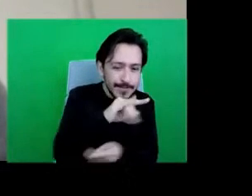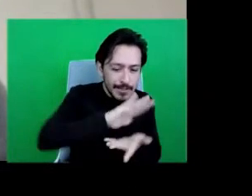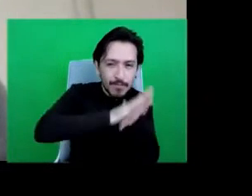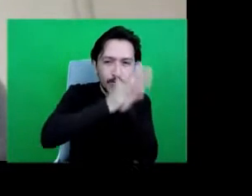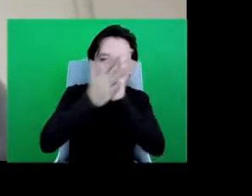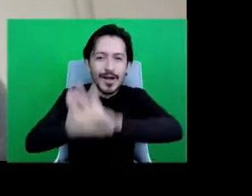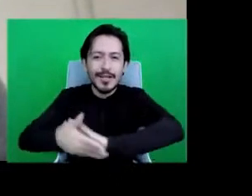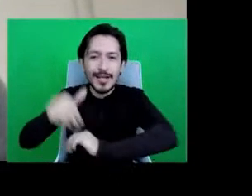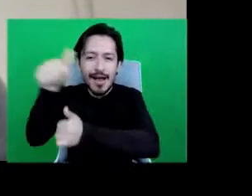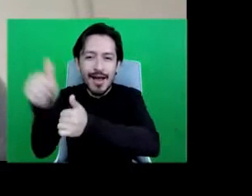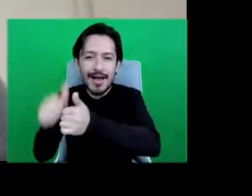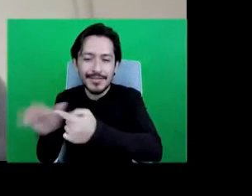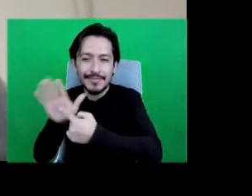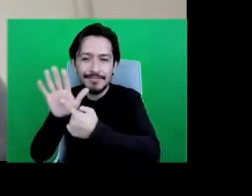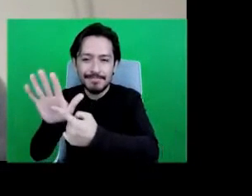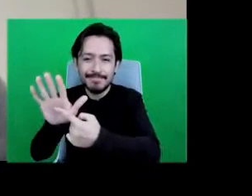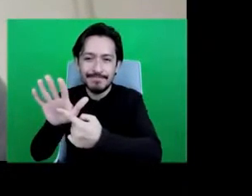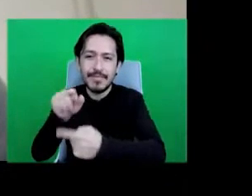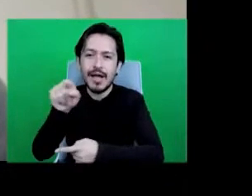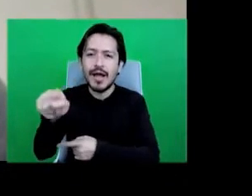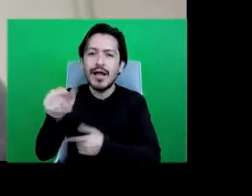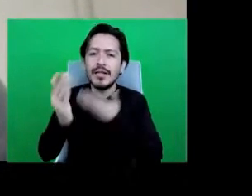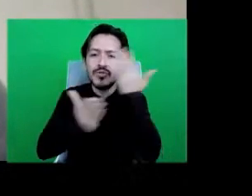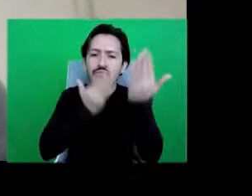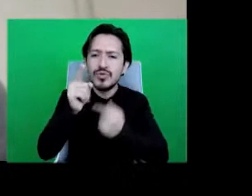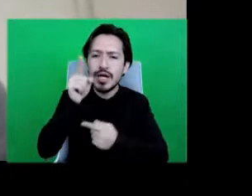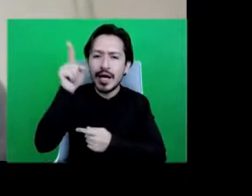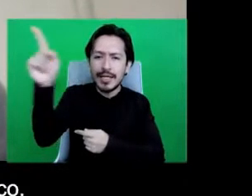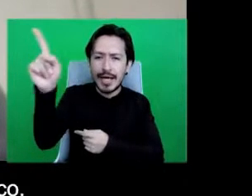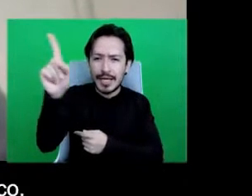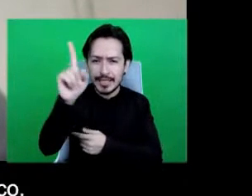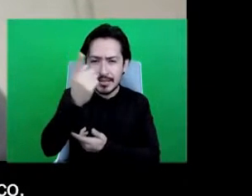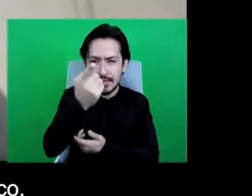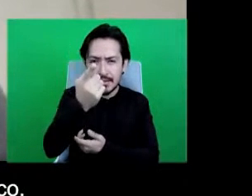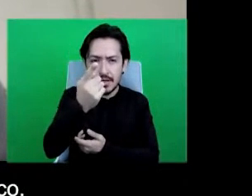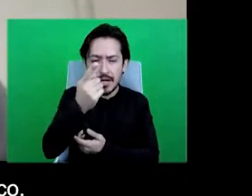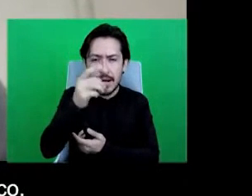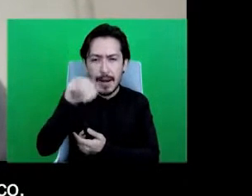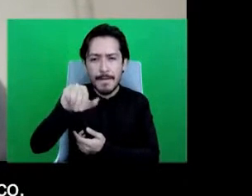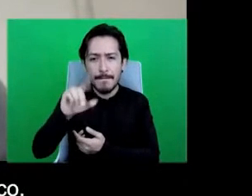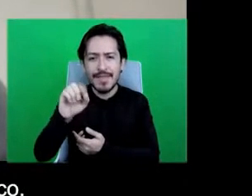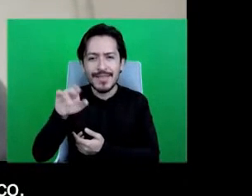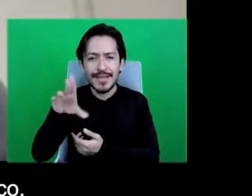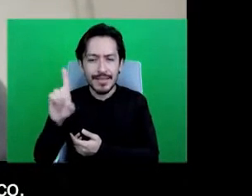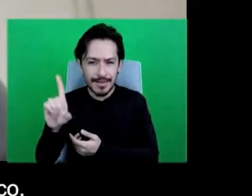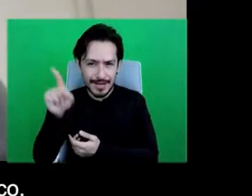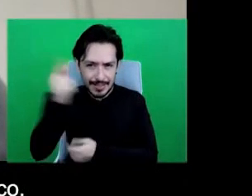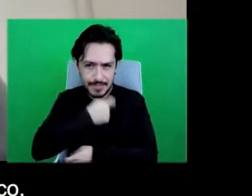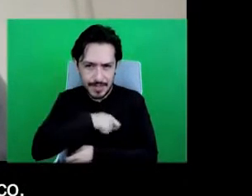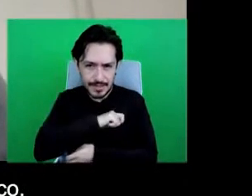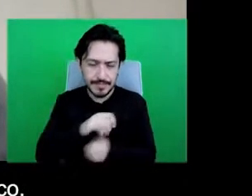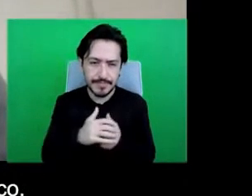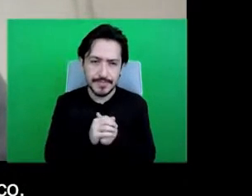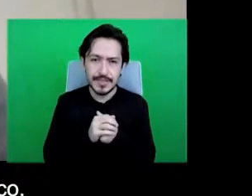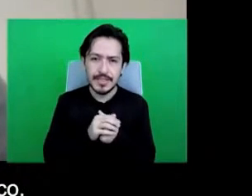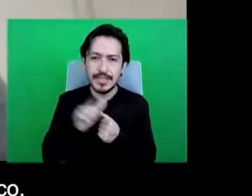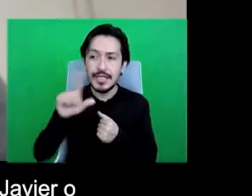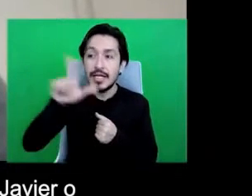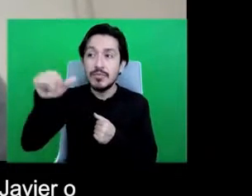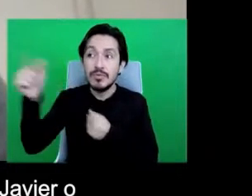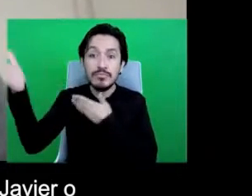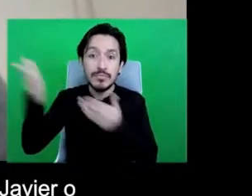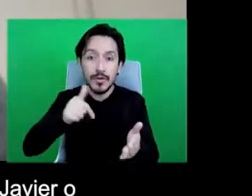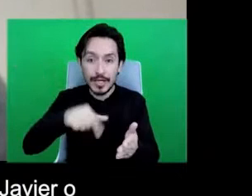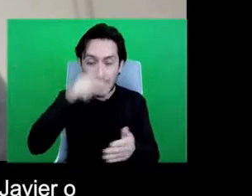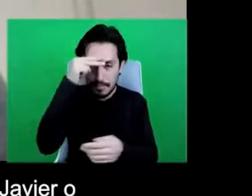Después de completar sus estudios en Madrid, sus piezas de fotografía se han exhibido en España, Ciudad de México, Guadalajara y San Luis Potosí.